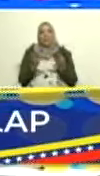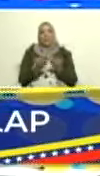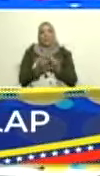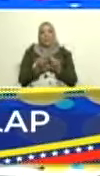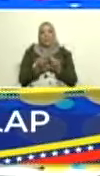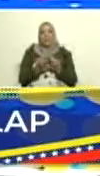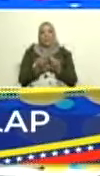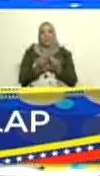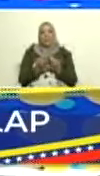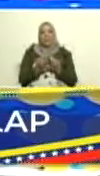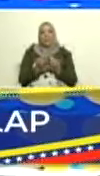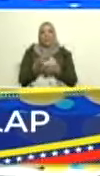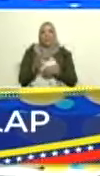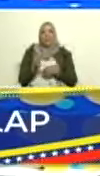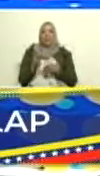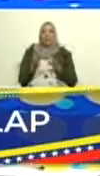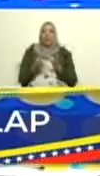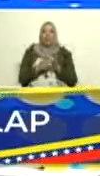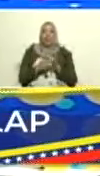y